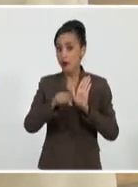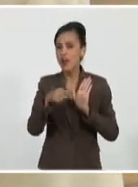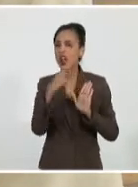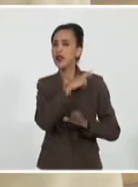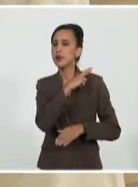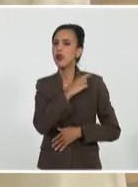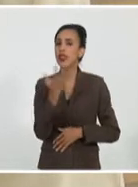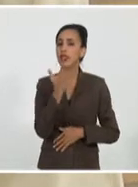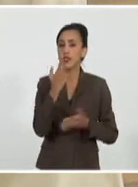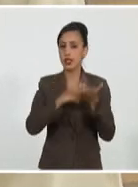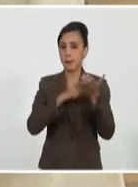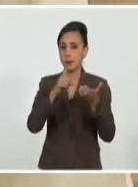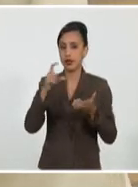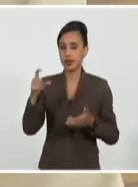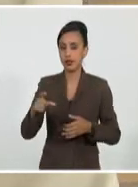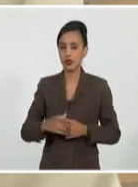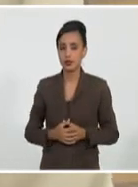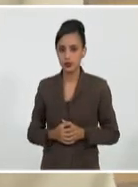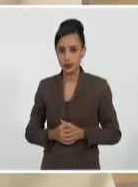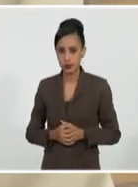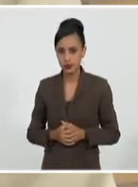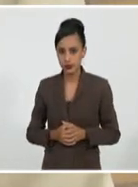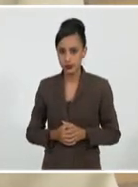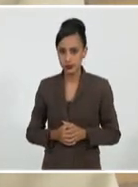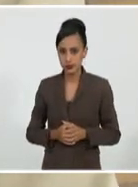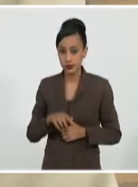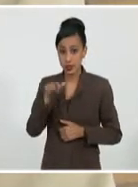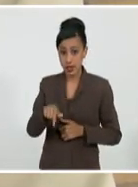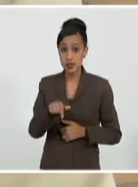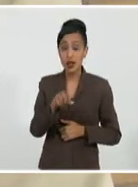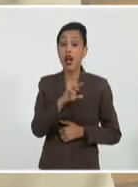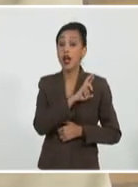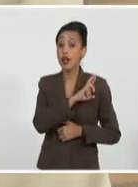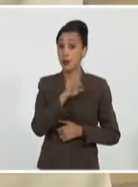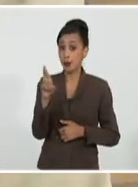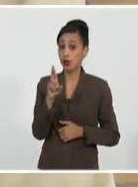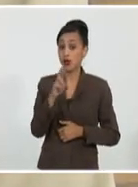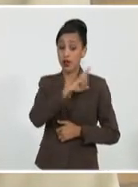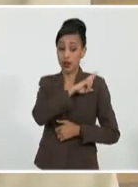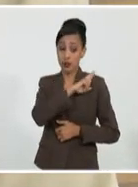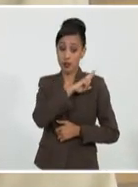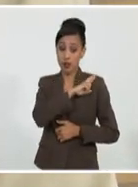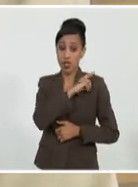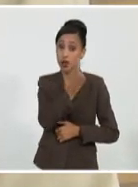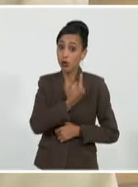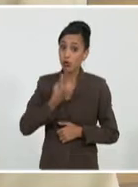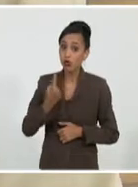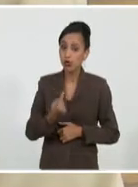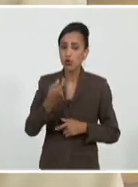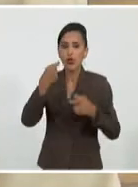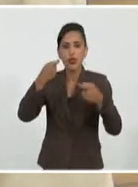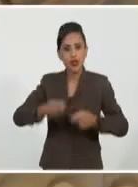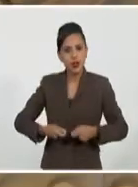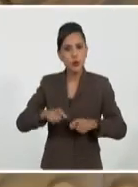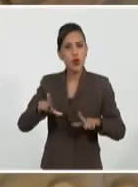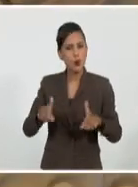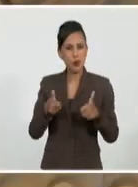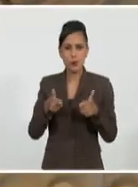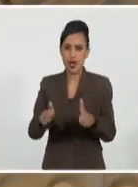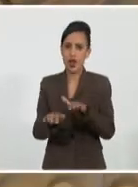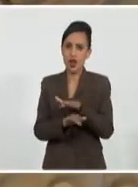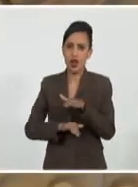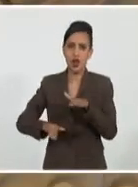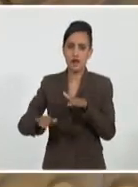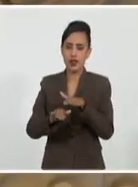partido. De esa responsabilidad a la que estamos llamados y a la que nosotros tenemos que acabar de concretar en la base.